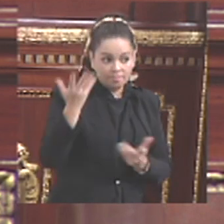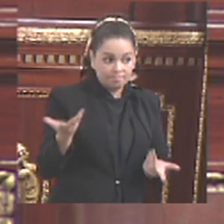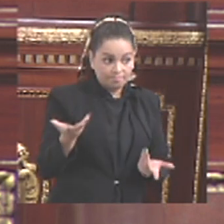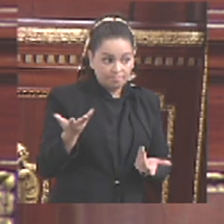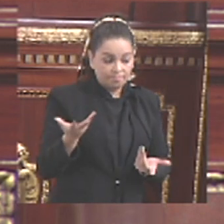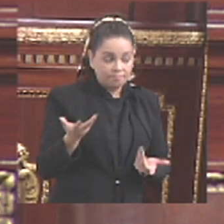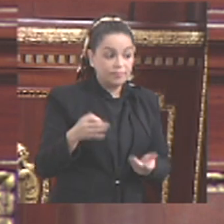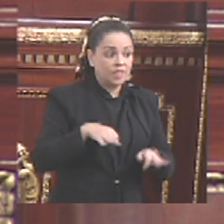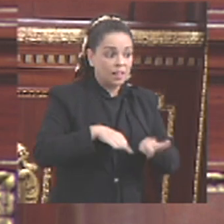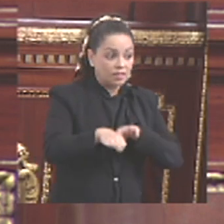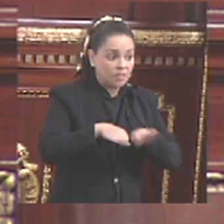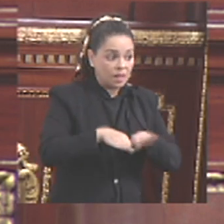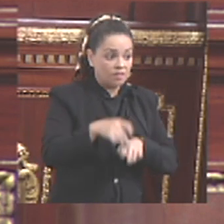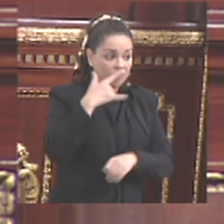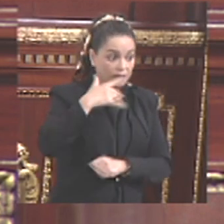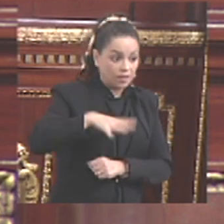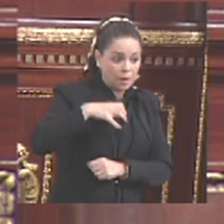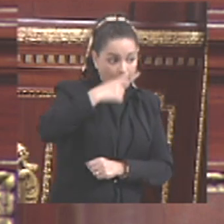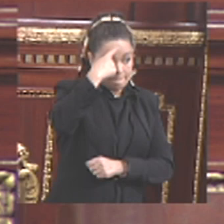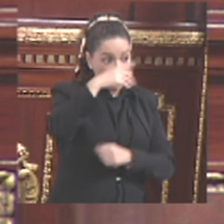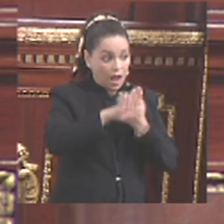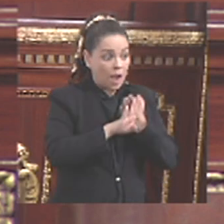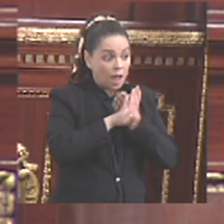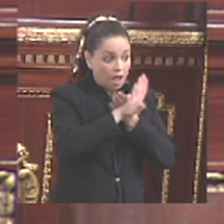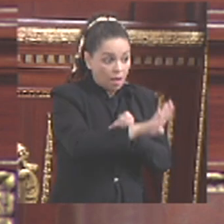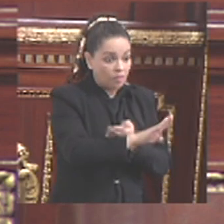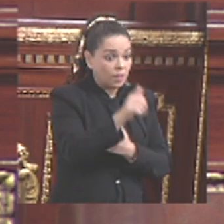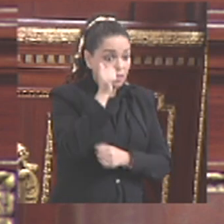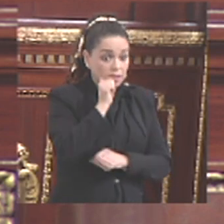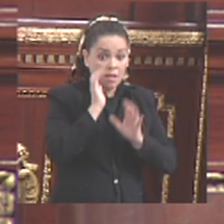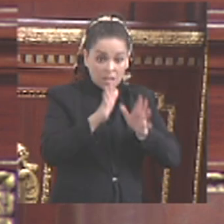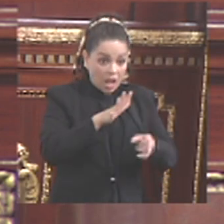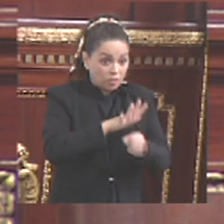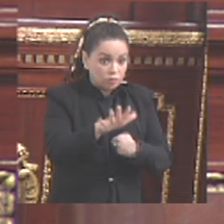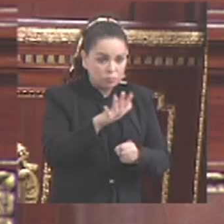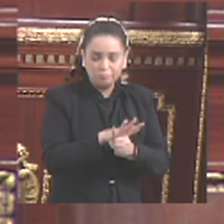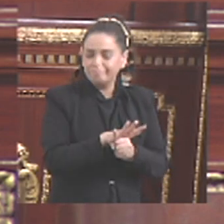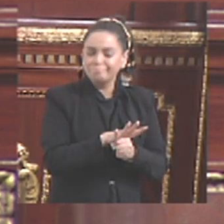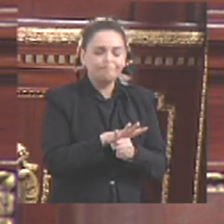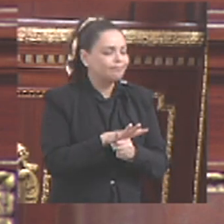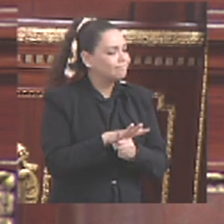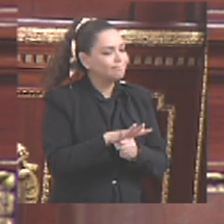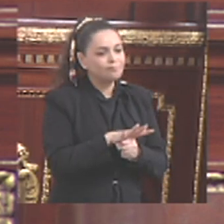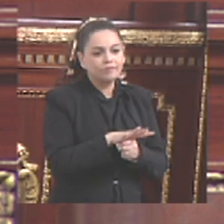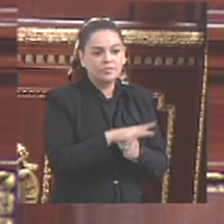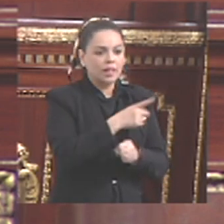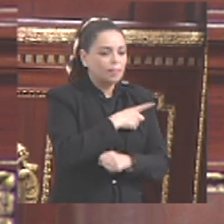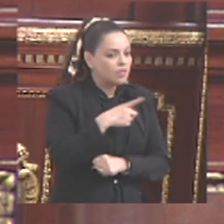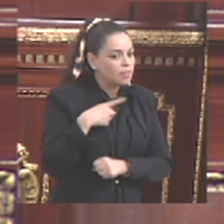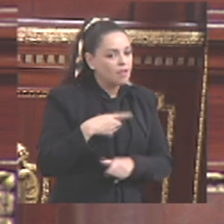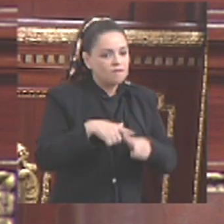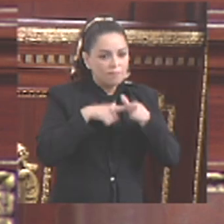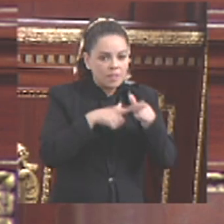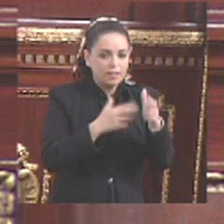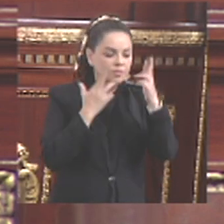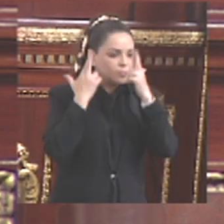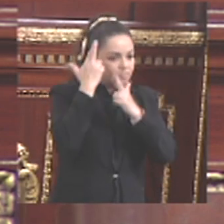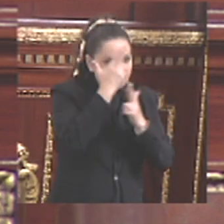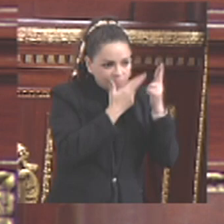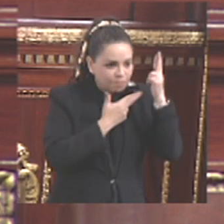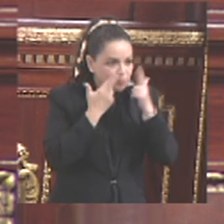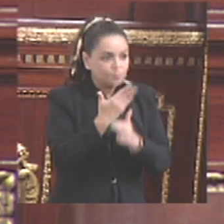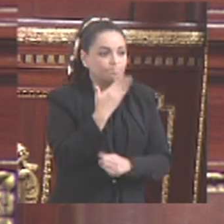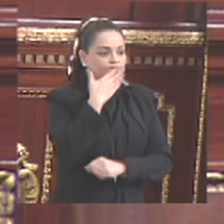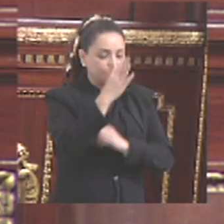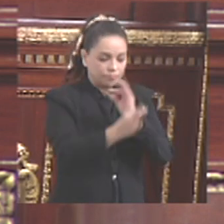prevención que se lleve a cabo. Todos tenemos la obligación de vigilar que los permisos para construcción otorgados y